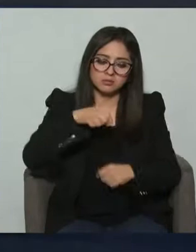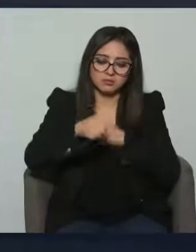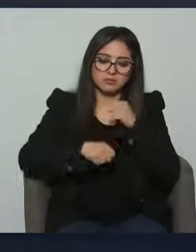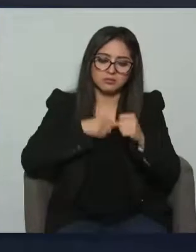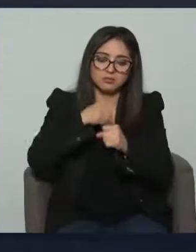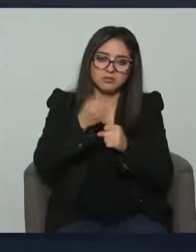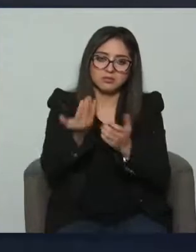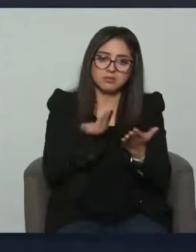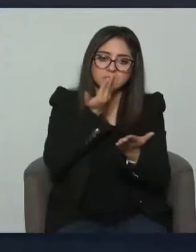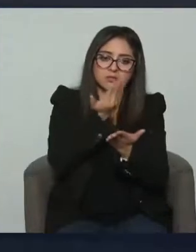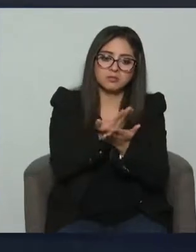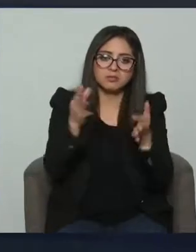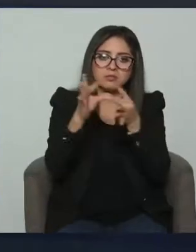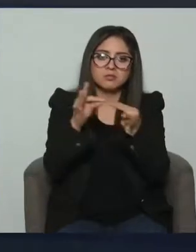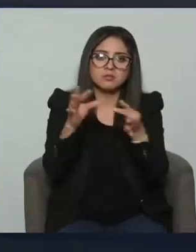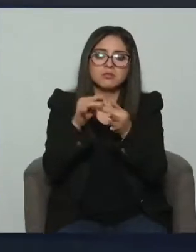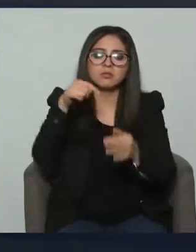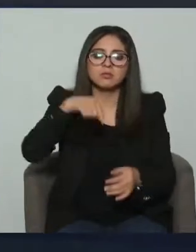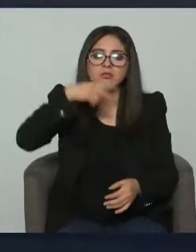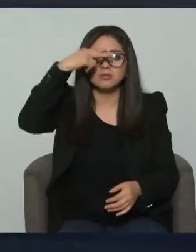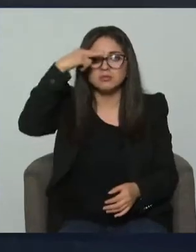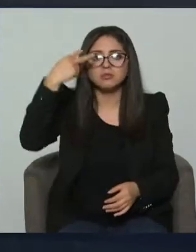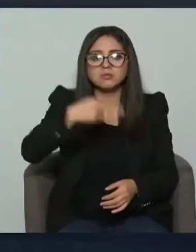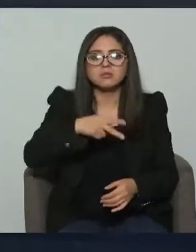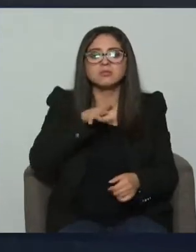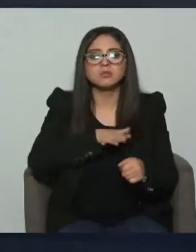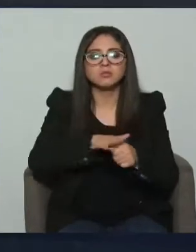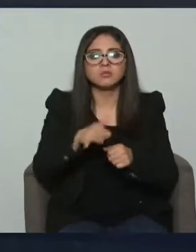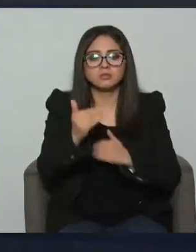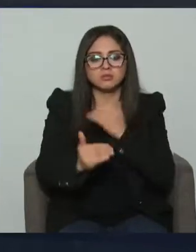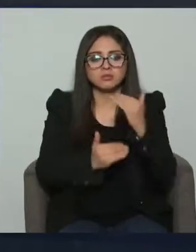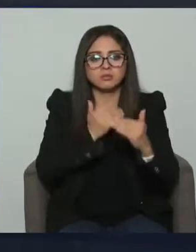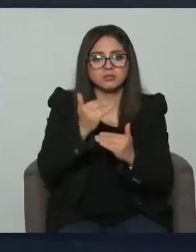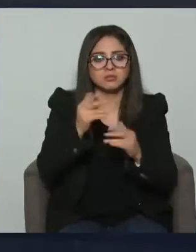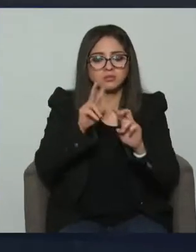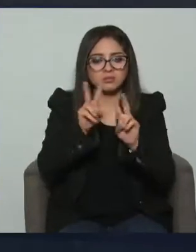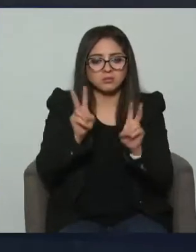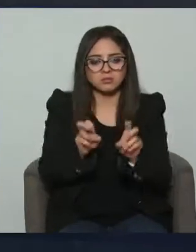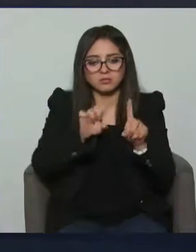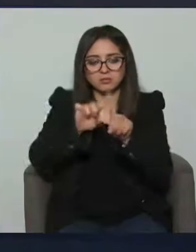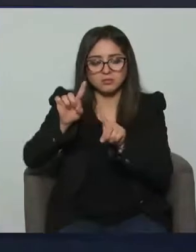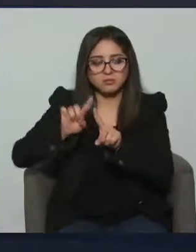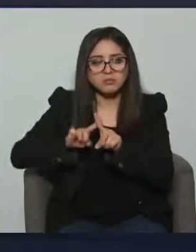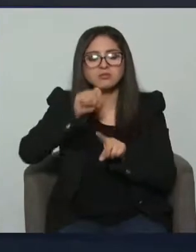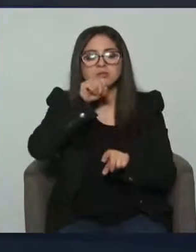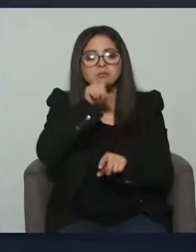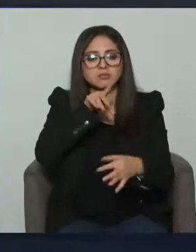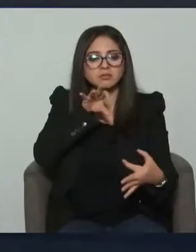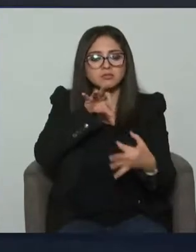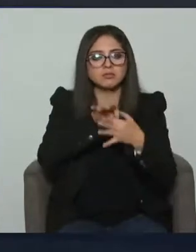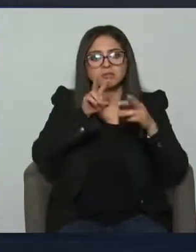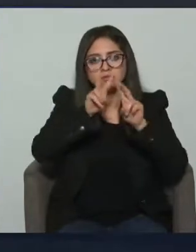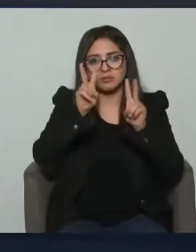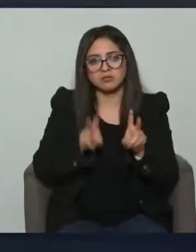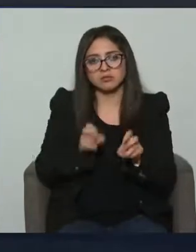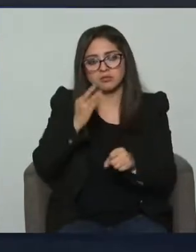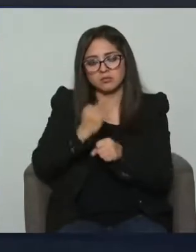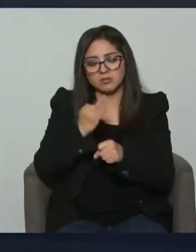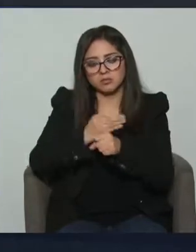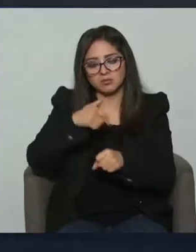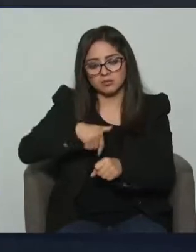donde tendremos que mencionar como país cuál ha sido el avance de esto en los diferentes temas y obviamente en el tema que nos toca hoy que tiene que ver